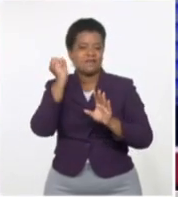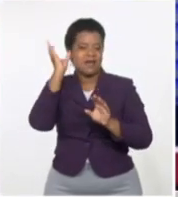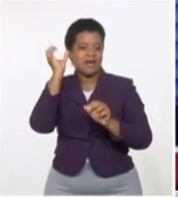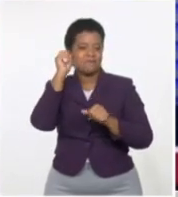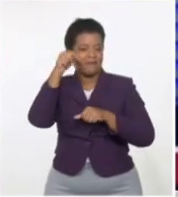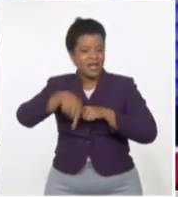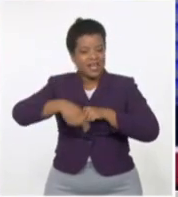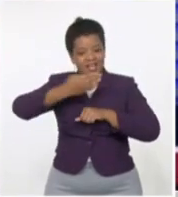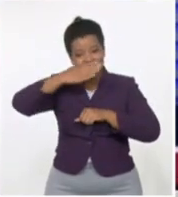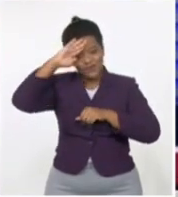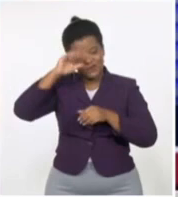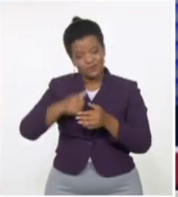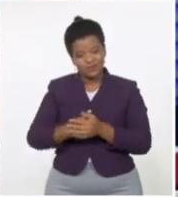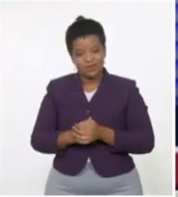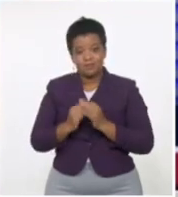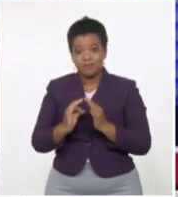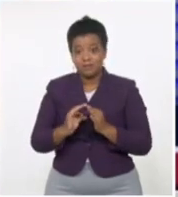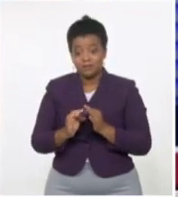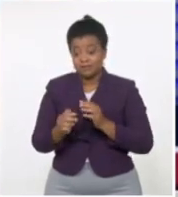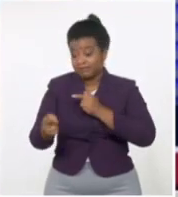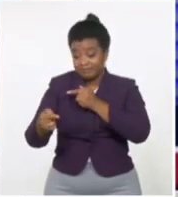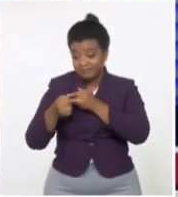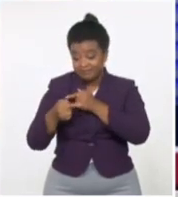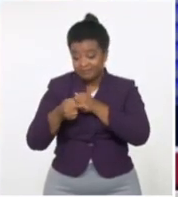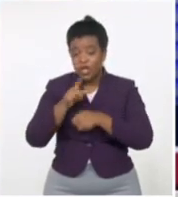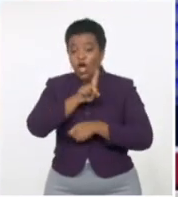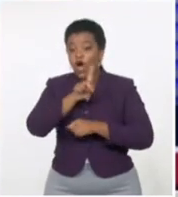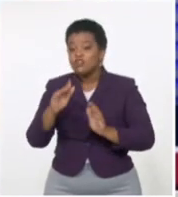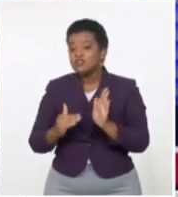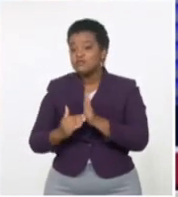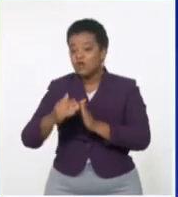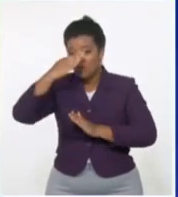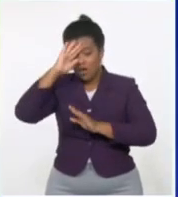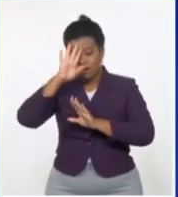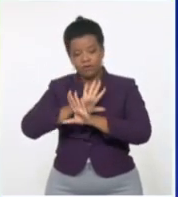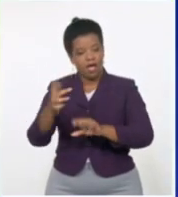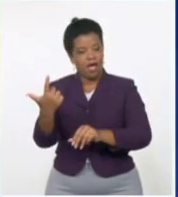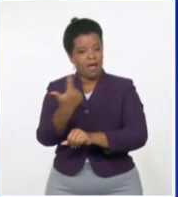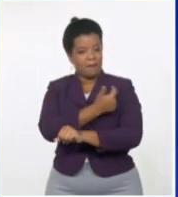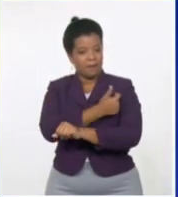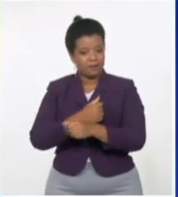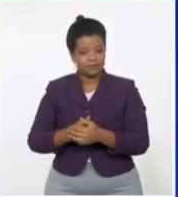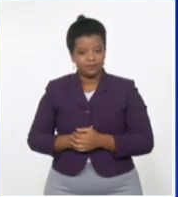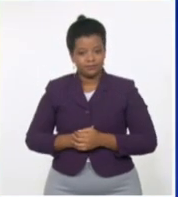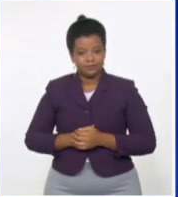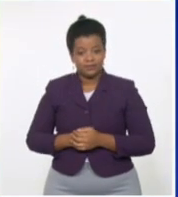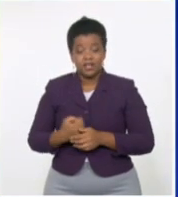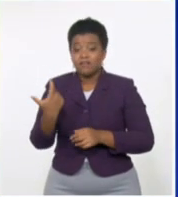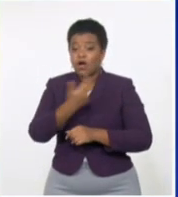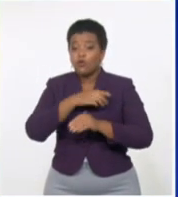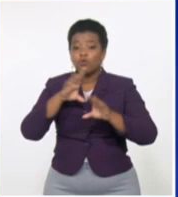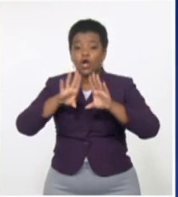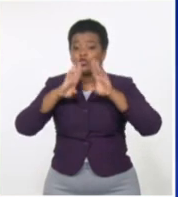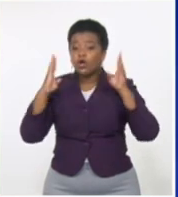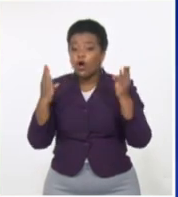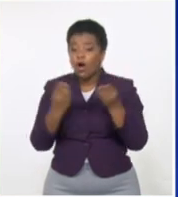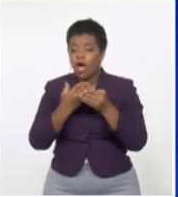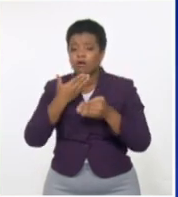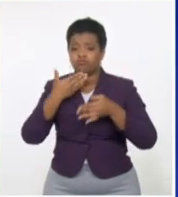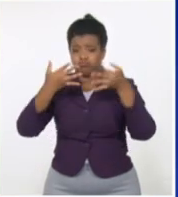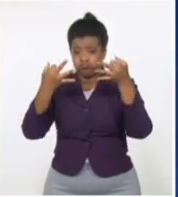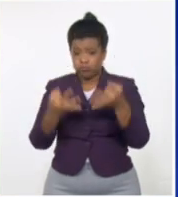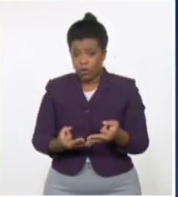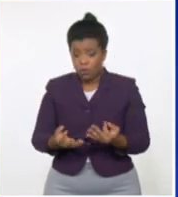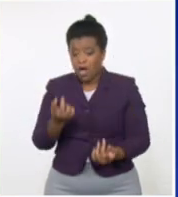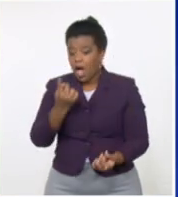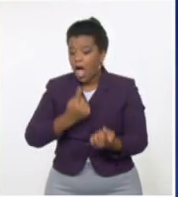y en que muy pronto los 11 millones de cubanos estaremos inmunizados. Y todas son seguras y todas han demostrado que tienen pocos